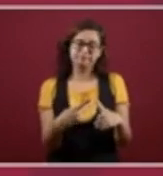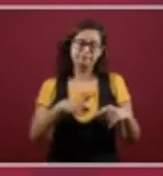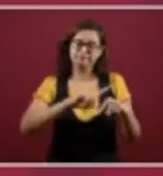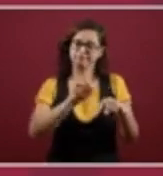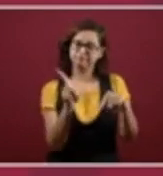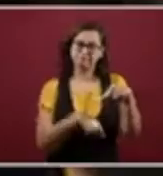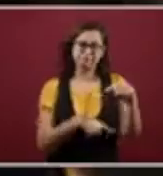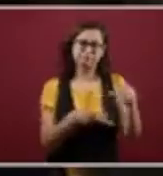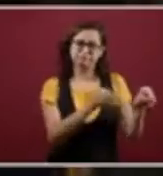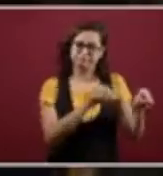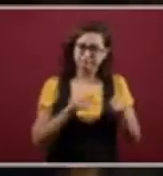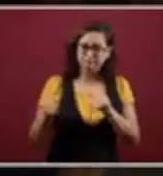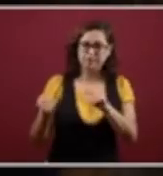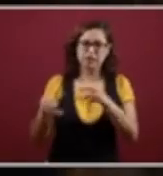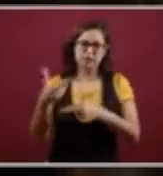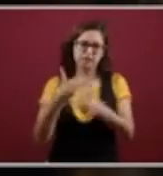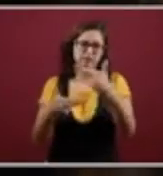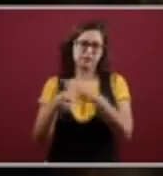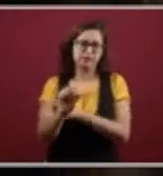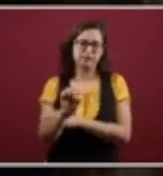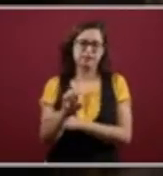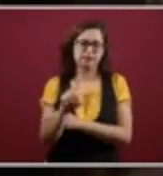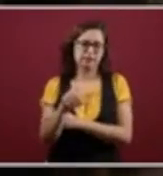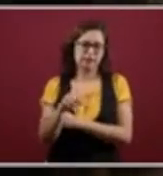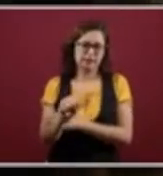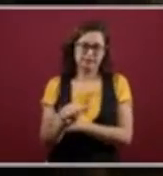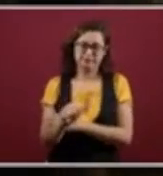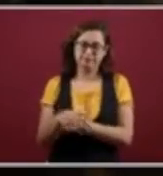parte de la Secretaría de la Defensa.